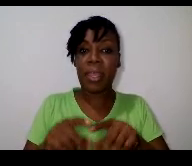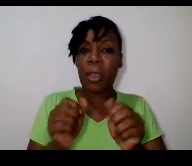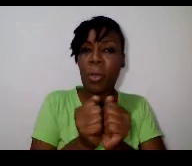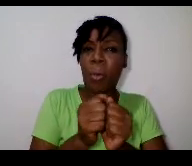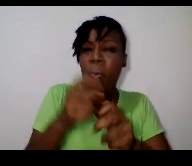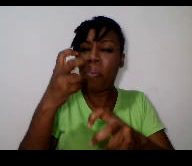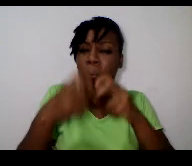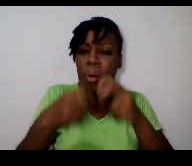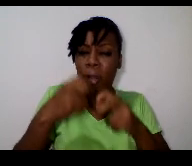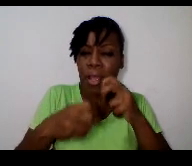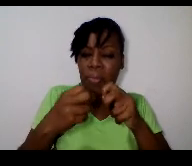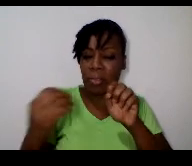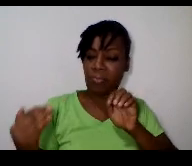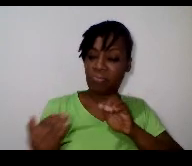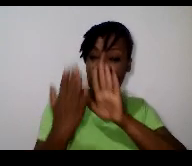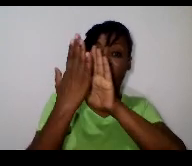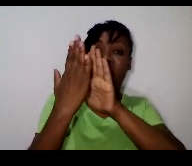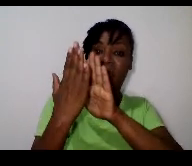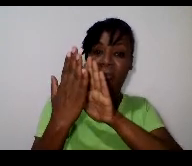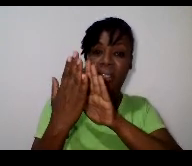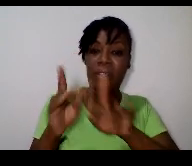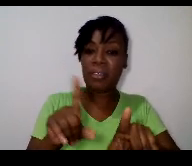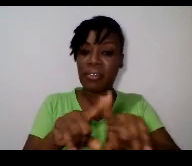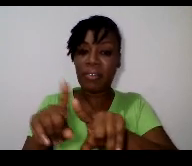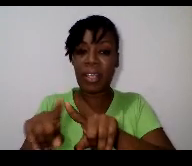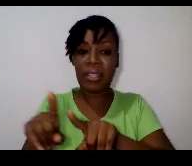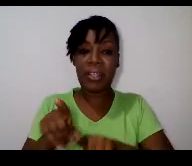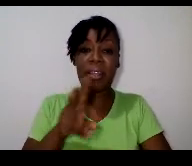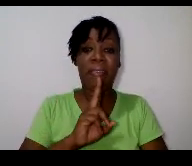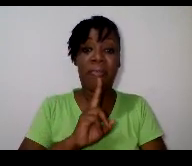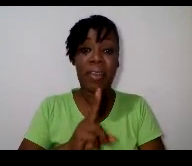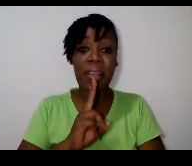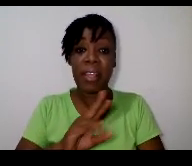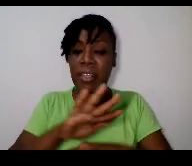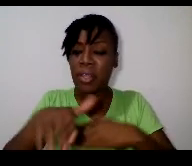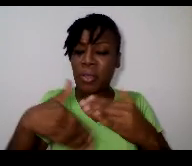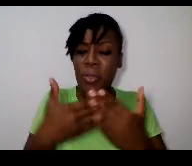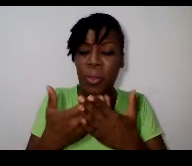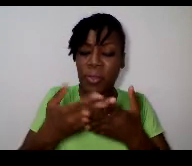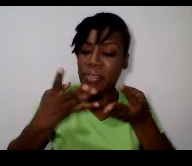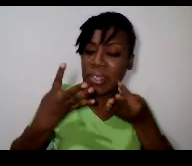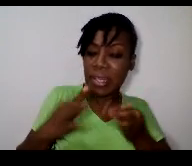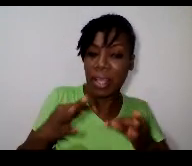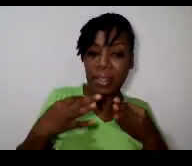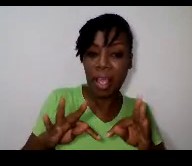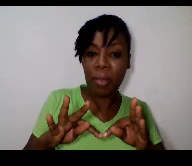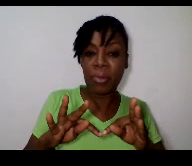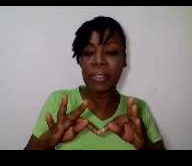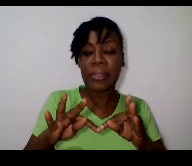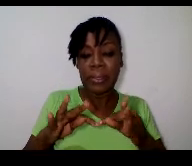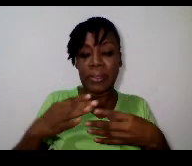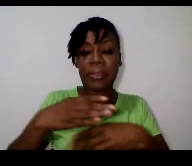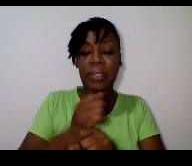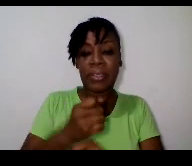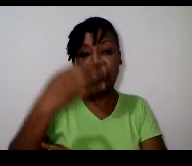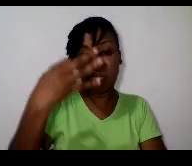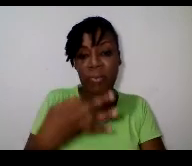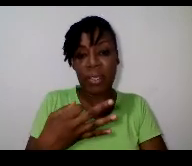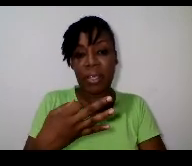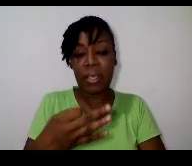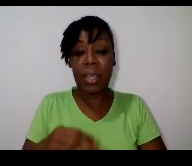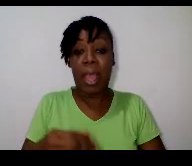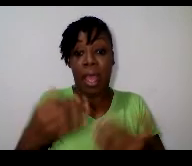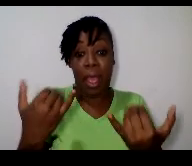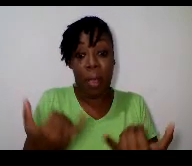problemas para afrontar diferentes y la realidad es que todos estamos intentando sobrellevar esta tormenta. Y hay una realidad y es